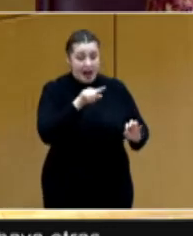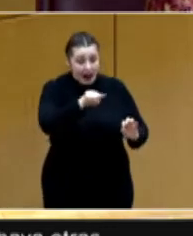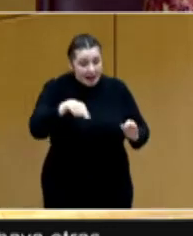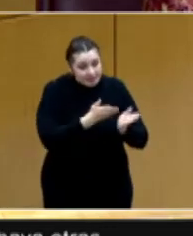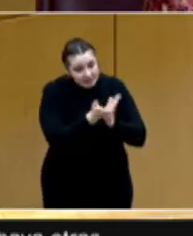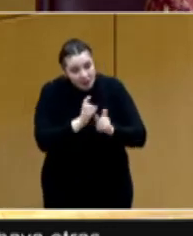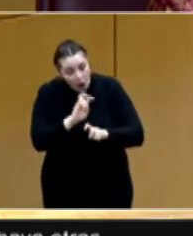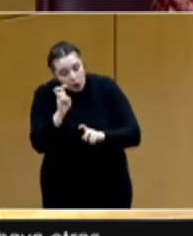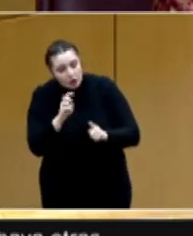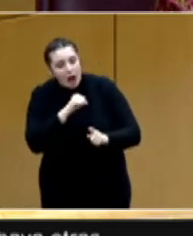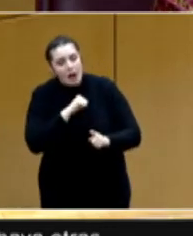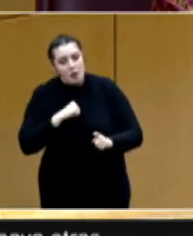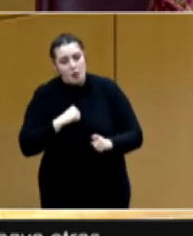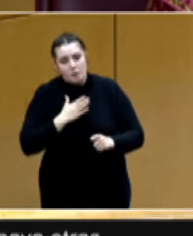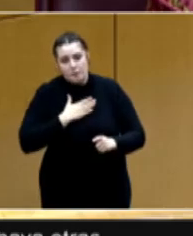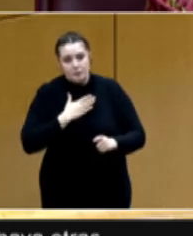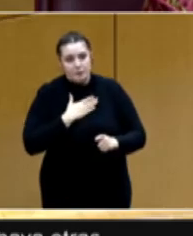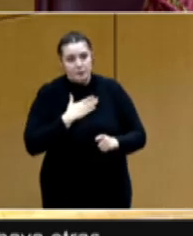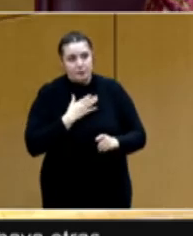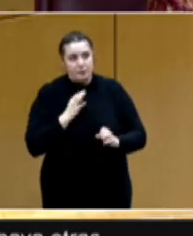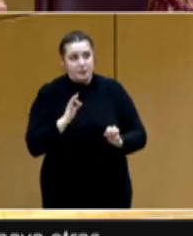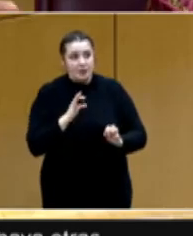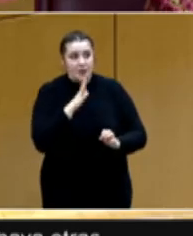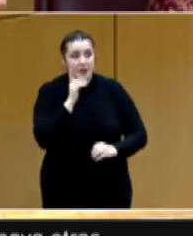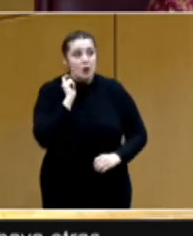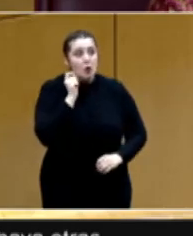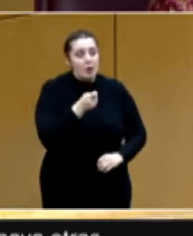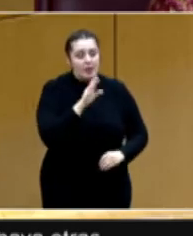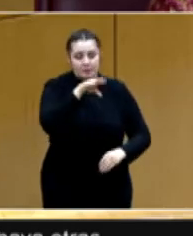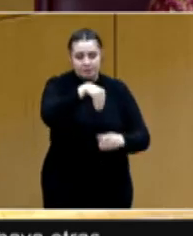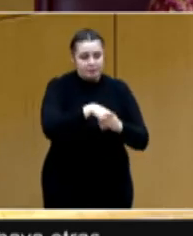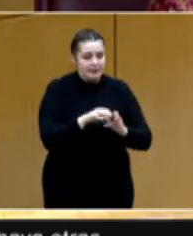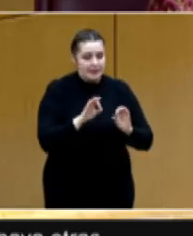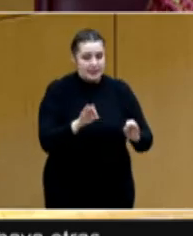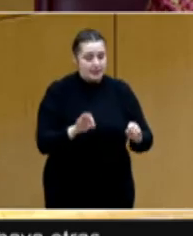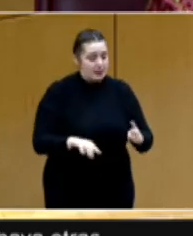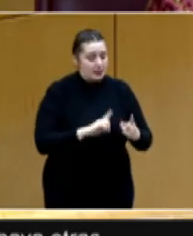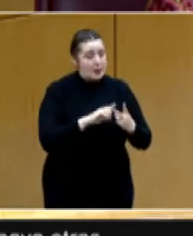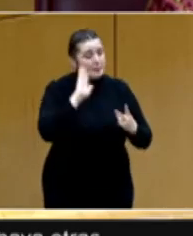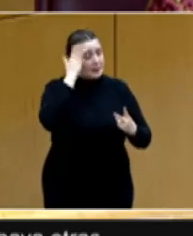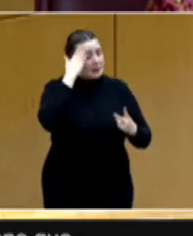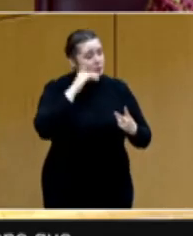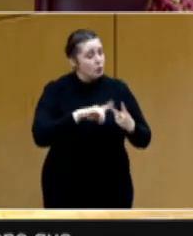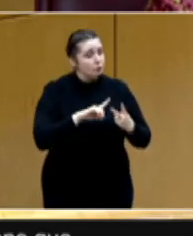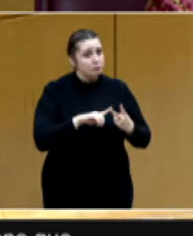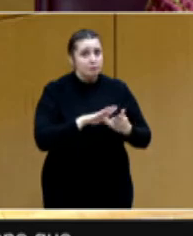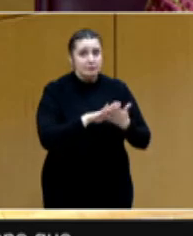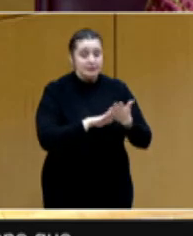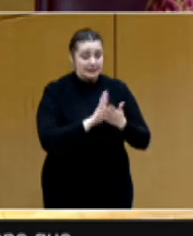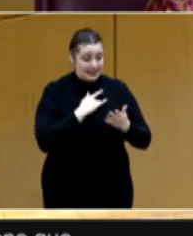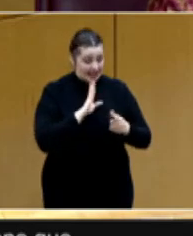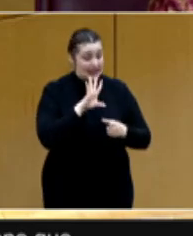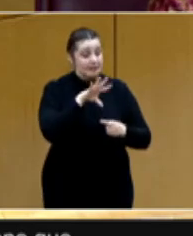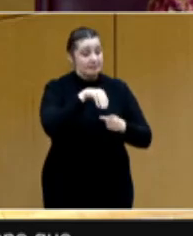tener su eficacia de forma que el juez solo interviene ahí y el segundo principio es que cuando intervenga